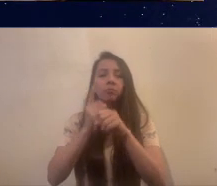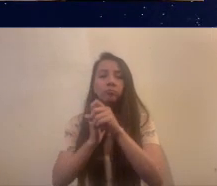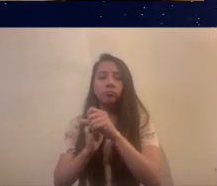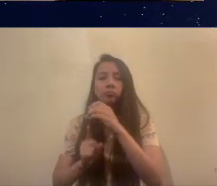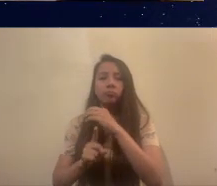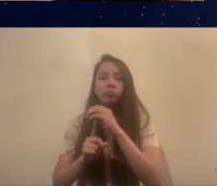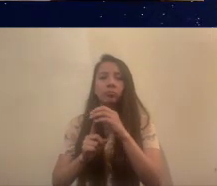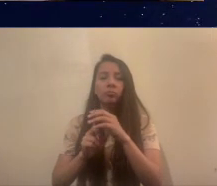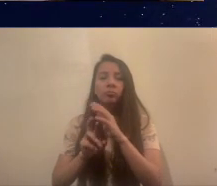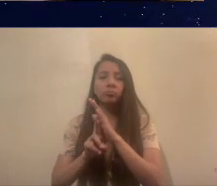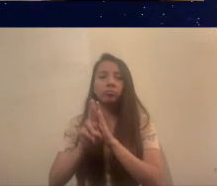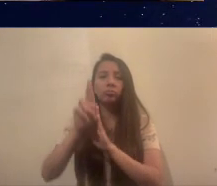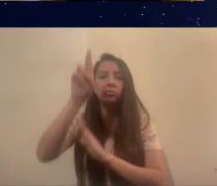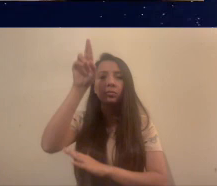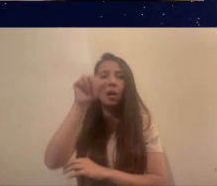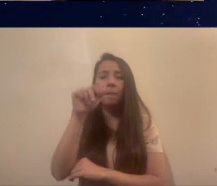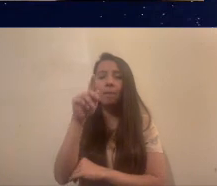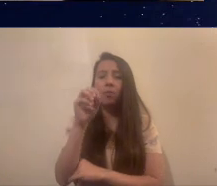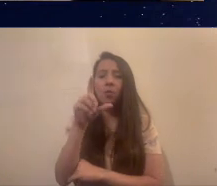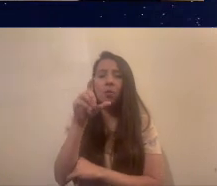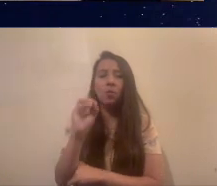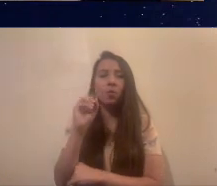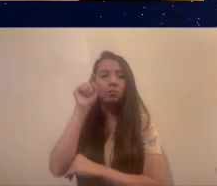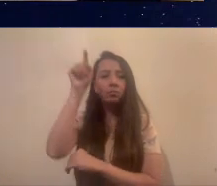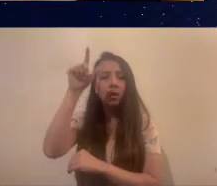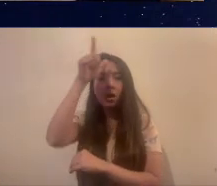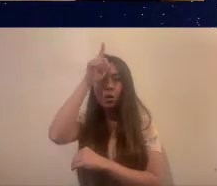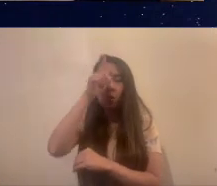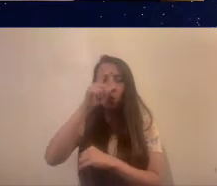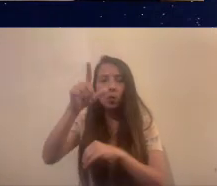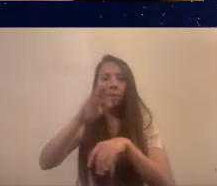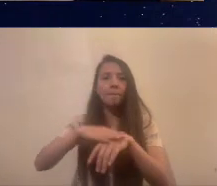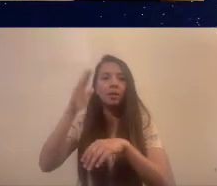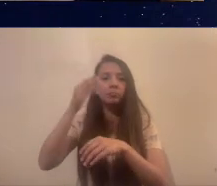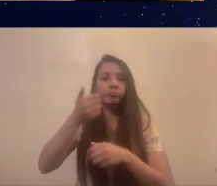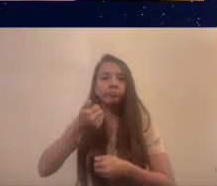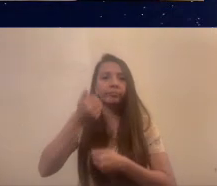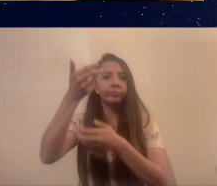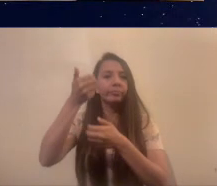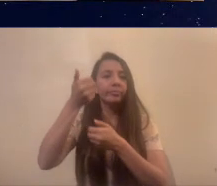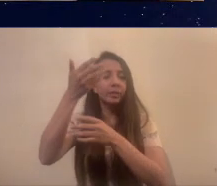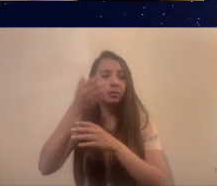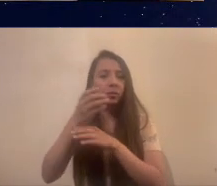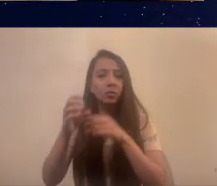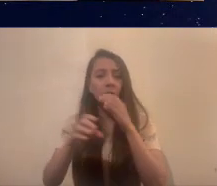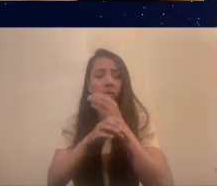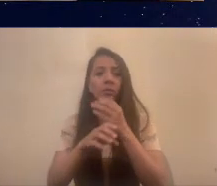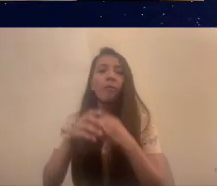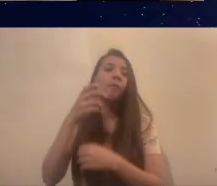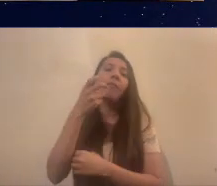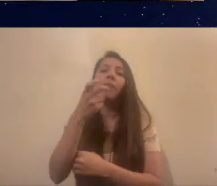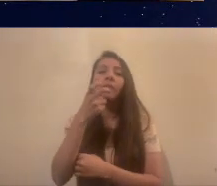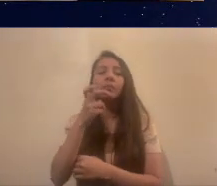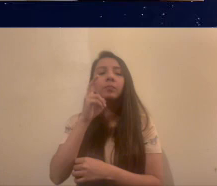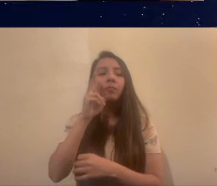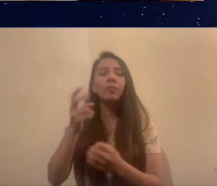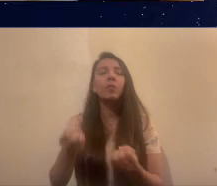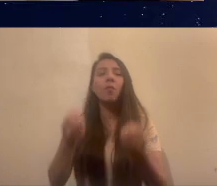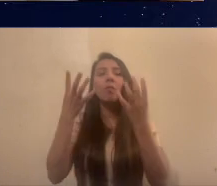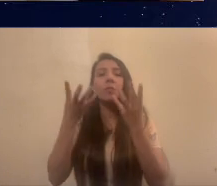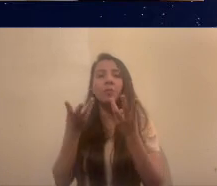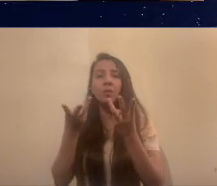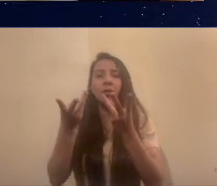cuando más misiones a la Luna fueron enviadas. En la imagen de la izquierda, lo que pueden observar son los costos de estas